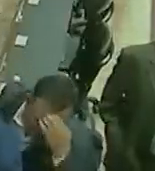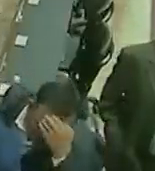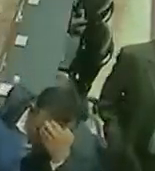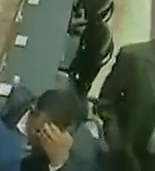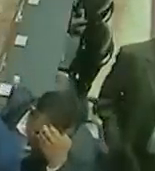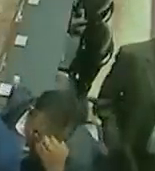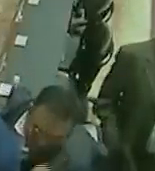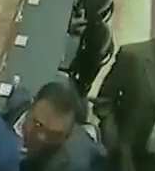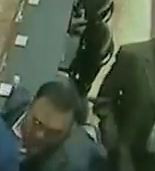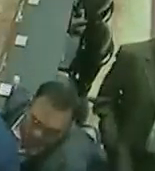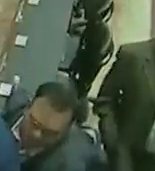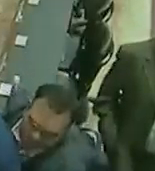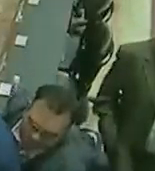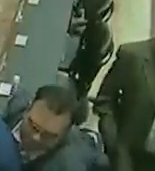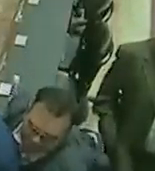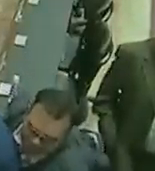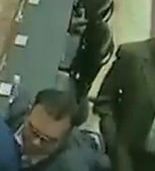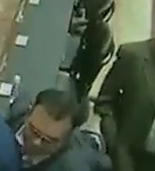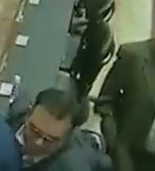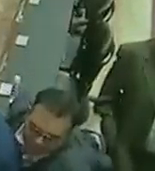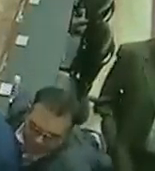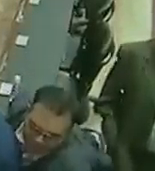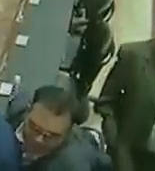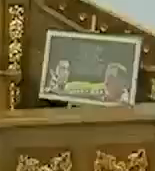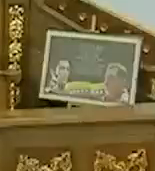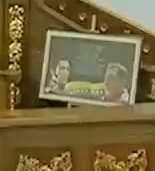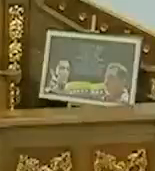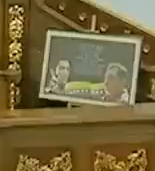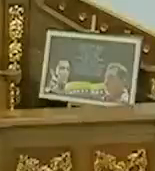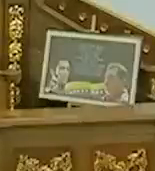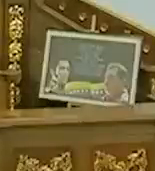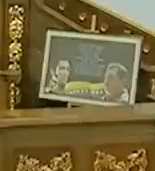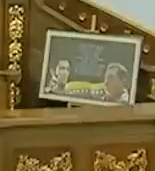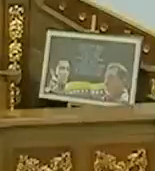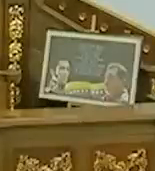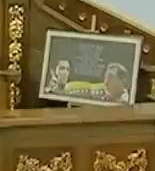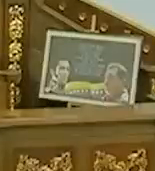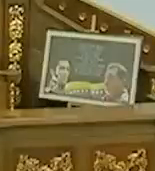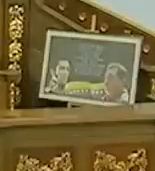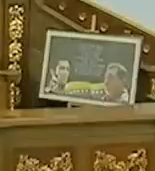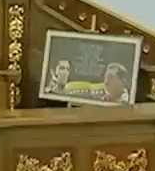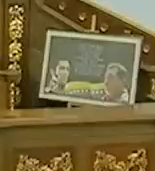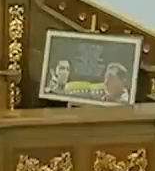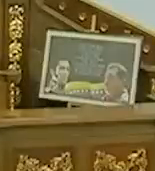ANTV tu canal al parlamento muy buenas tardes gracias.